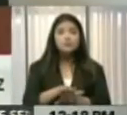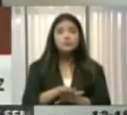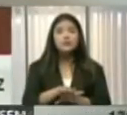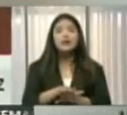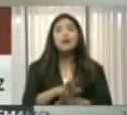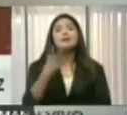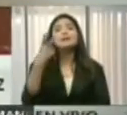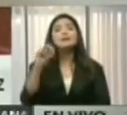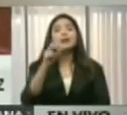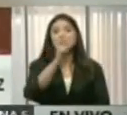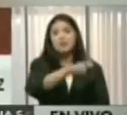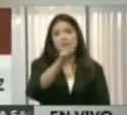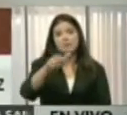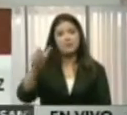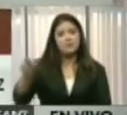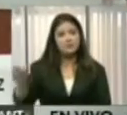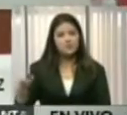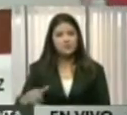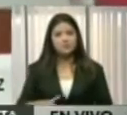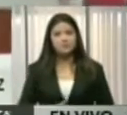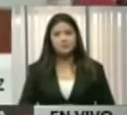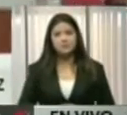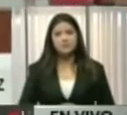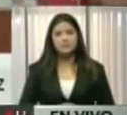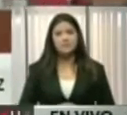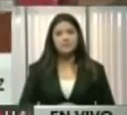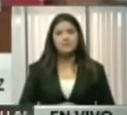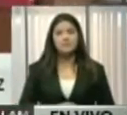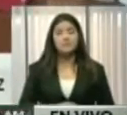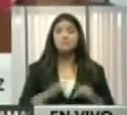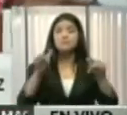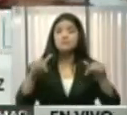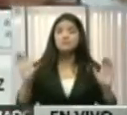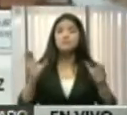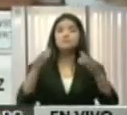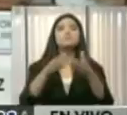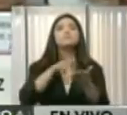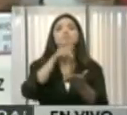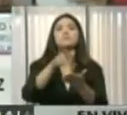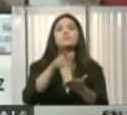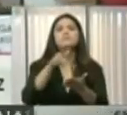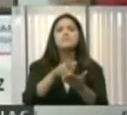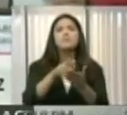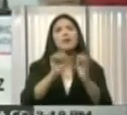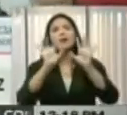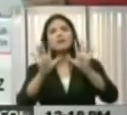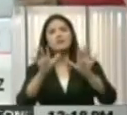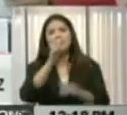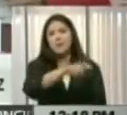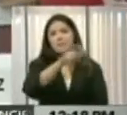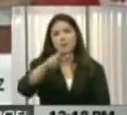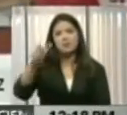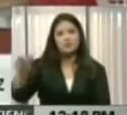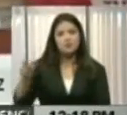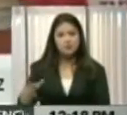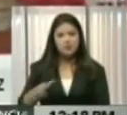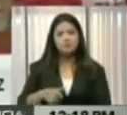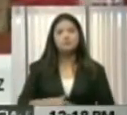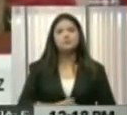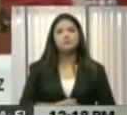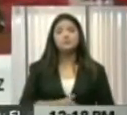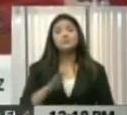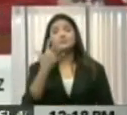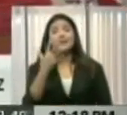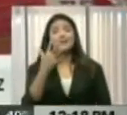por 30 representantes. En las sesiones de la mesa participarán hasta 10 personas por delegación,